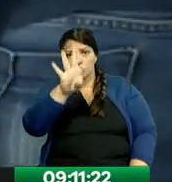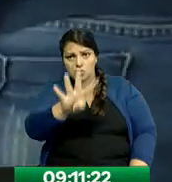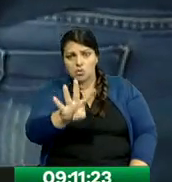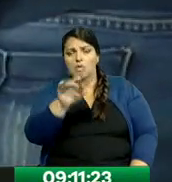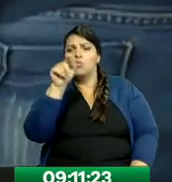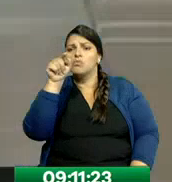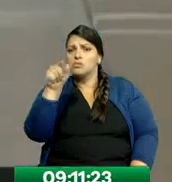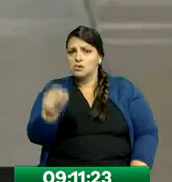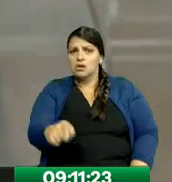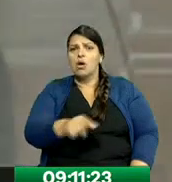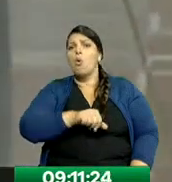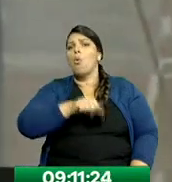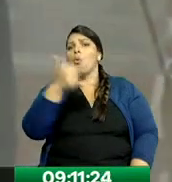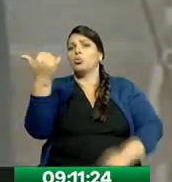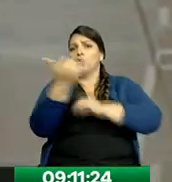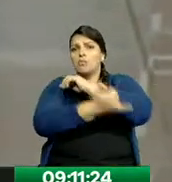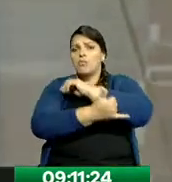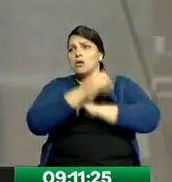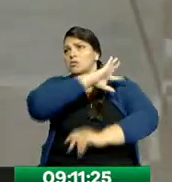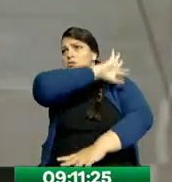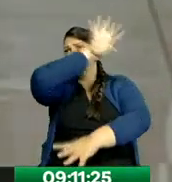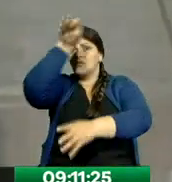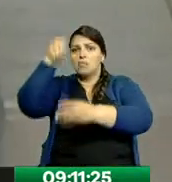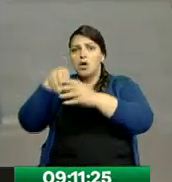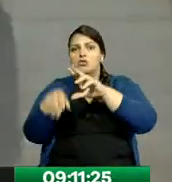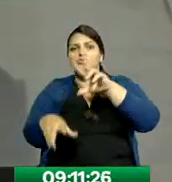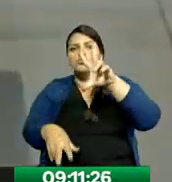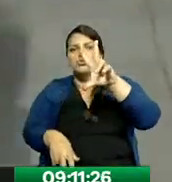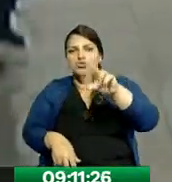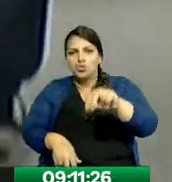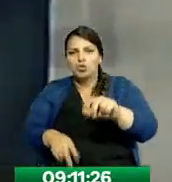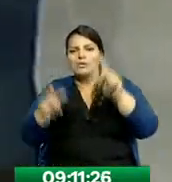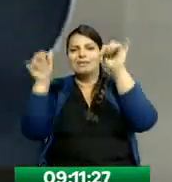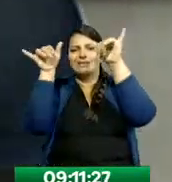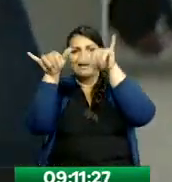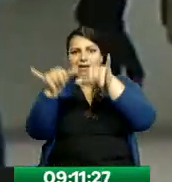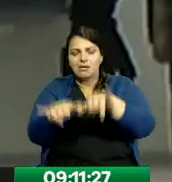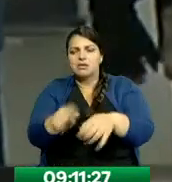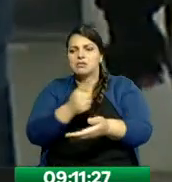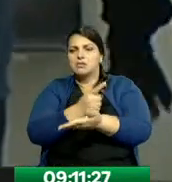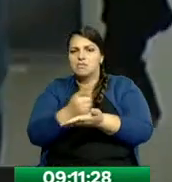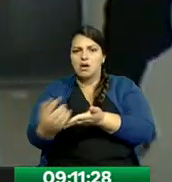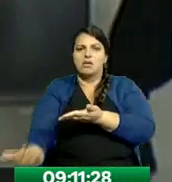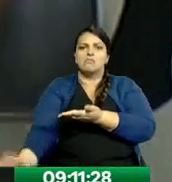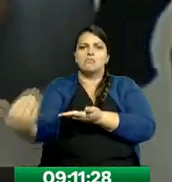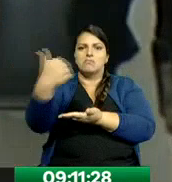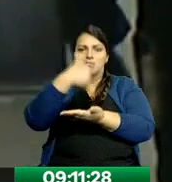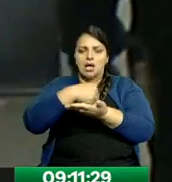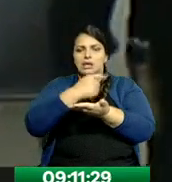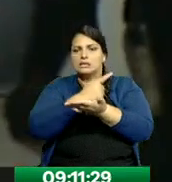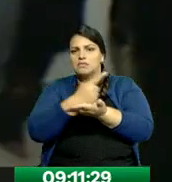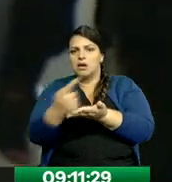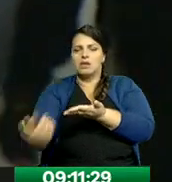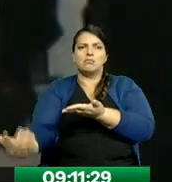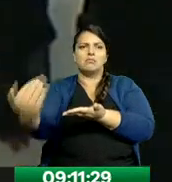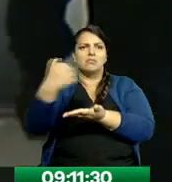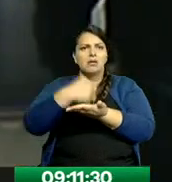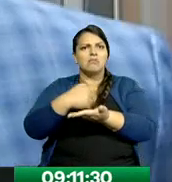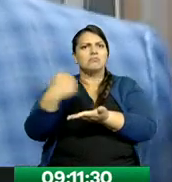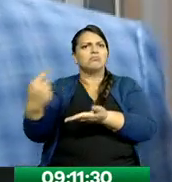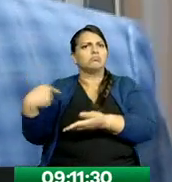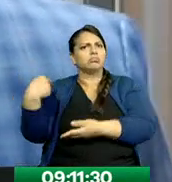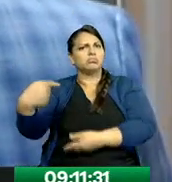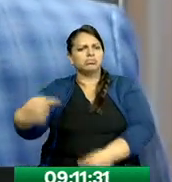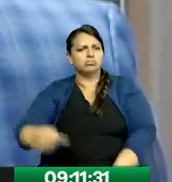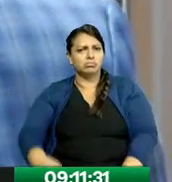ciudadano mexicano, el mismo que estaría vinculado con el cartel de Sinaloa. Esta organización estaba integrada por